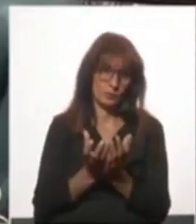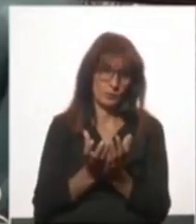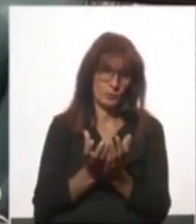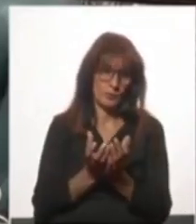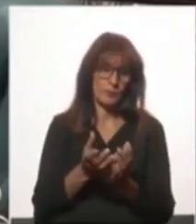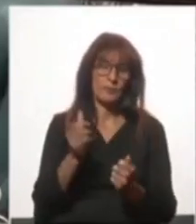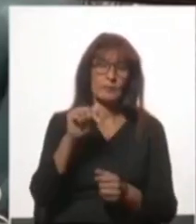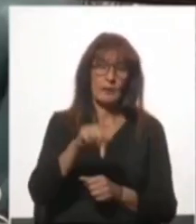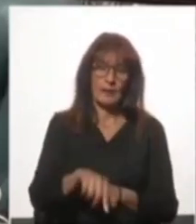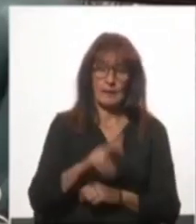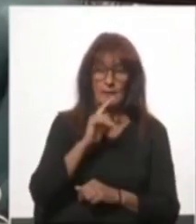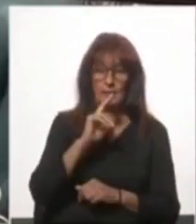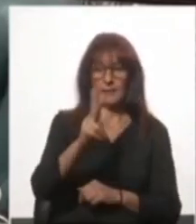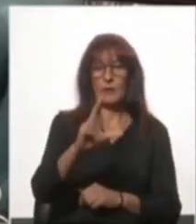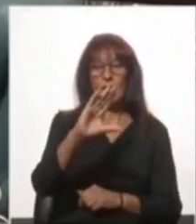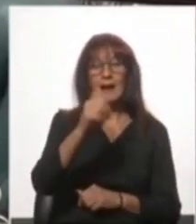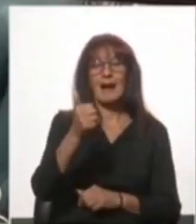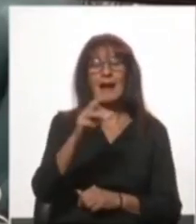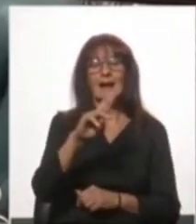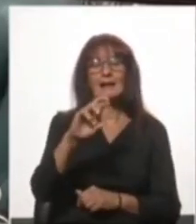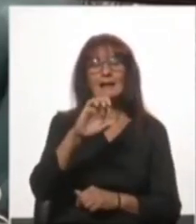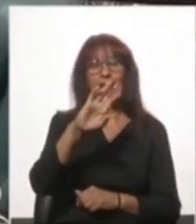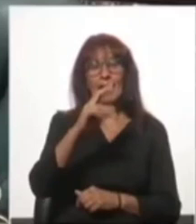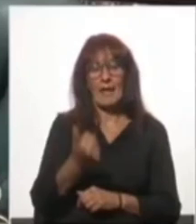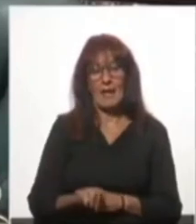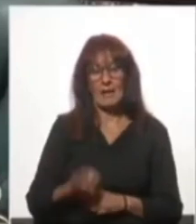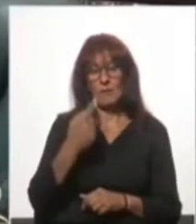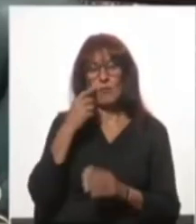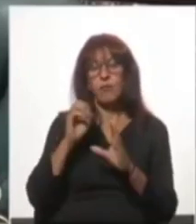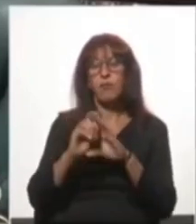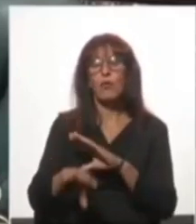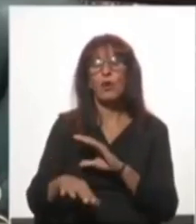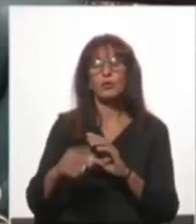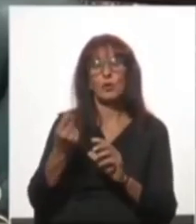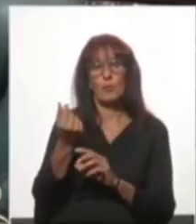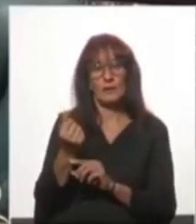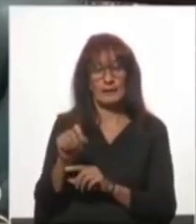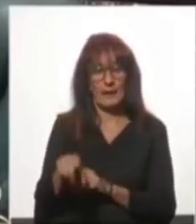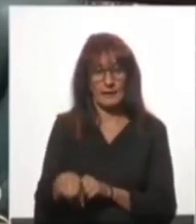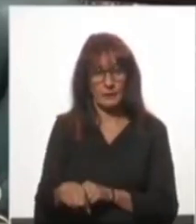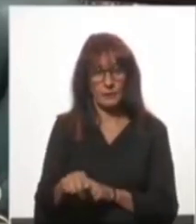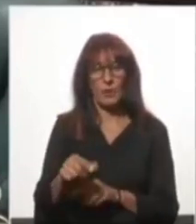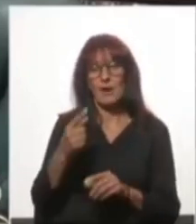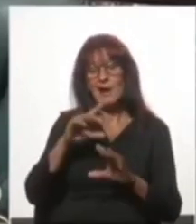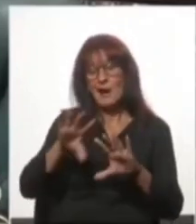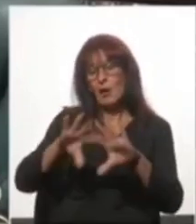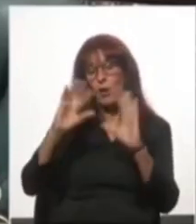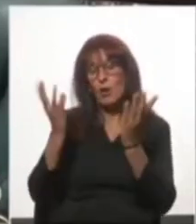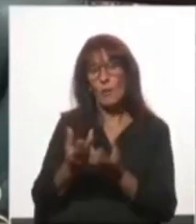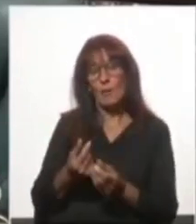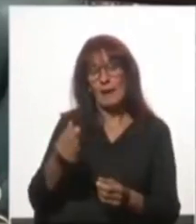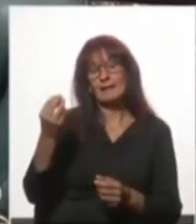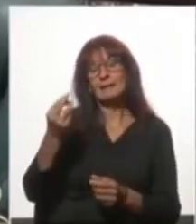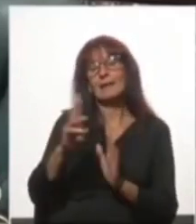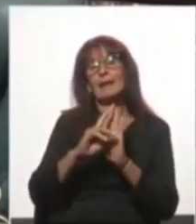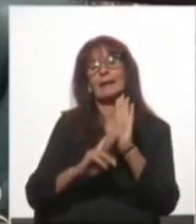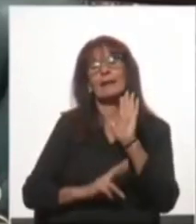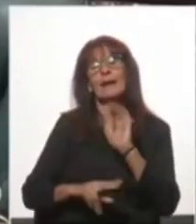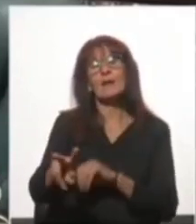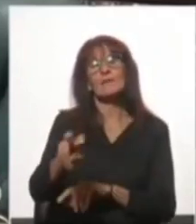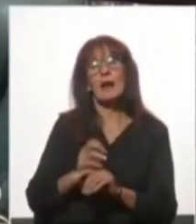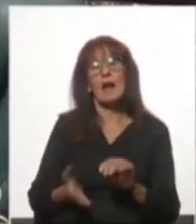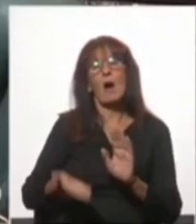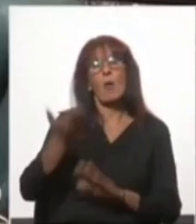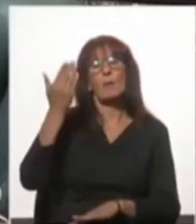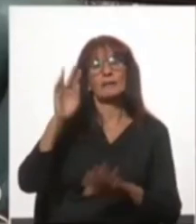Acababa de mencionar el senador Carrera que el Fondo Monetario está diciendo que este año, a nivel global, los déficits fiscales van a aumentar en